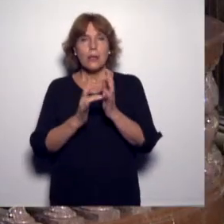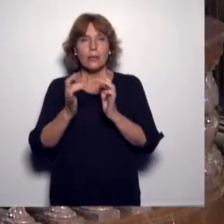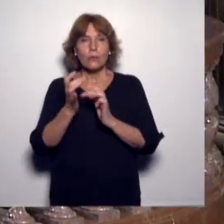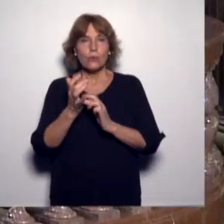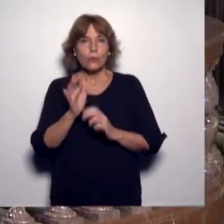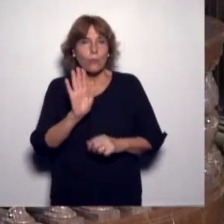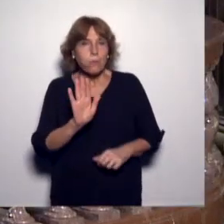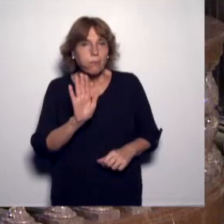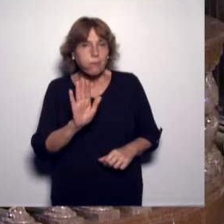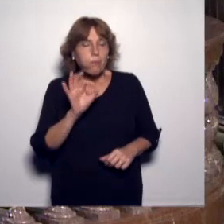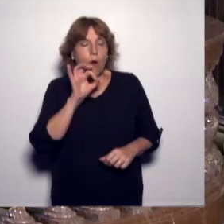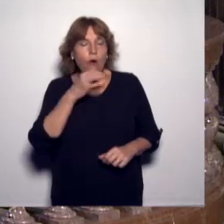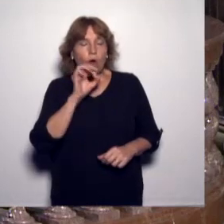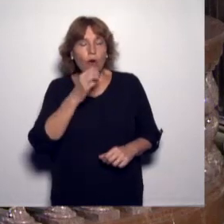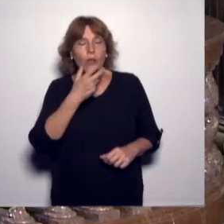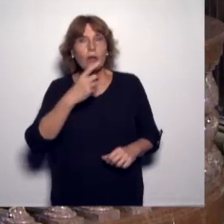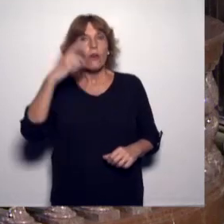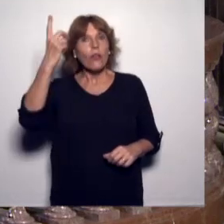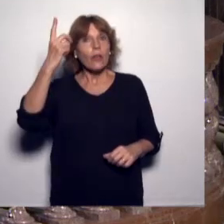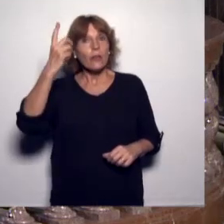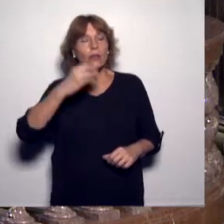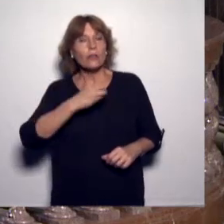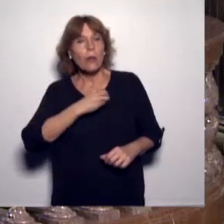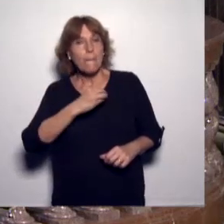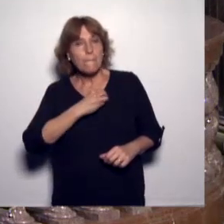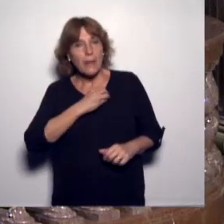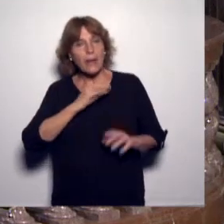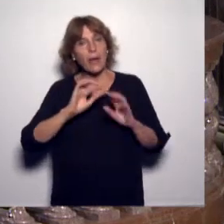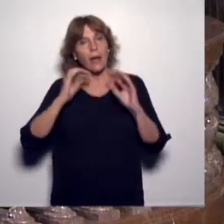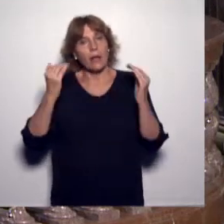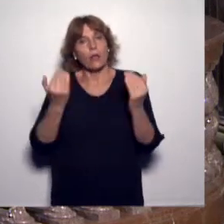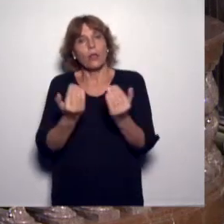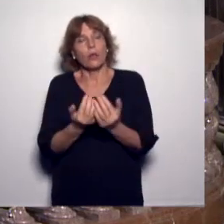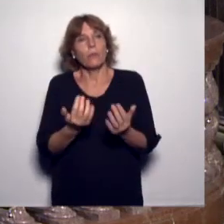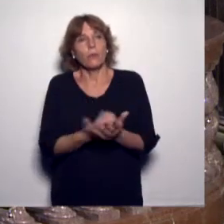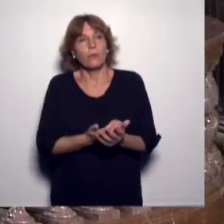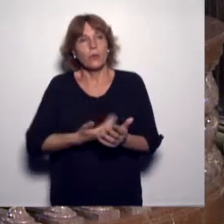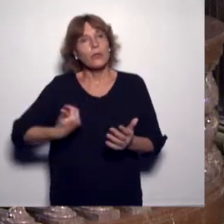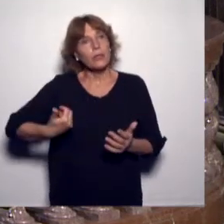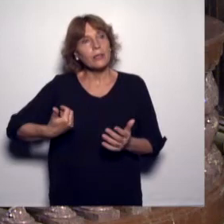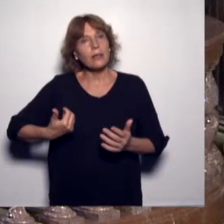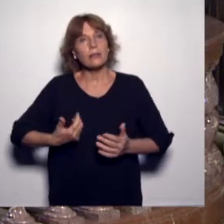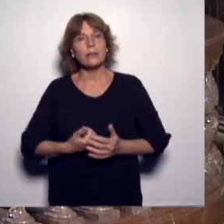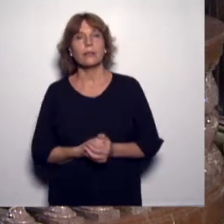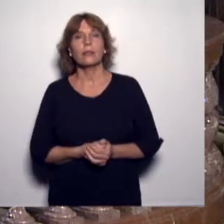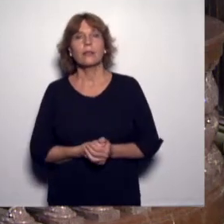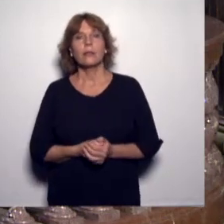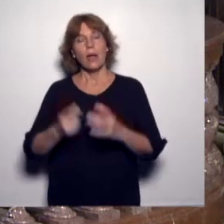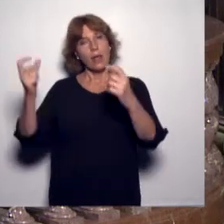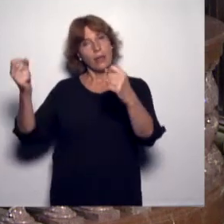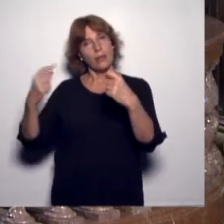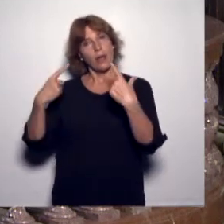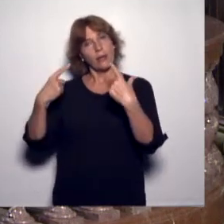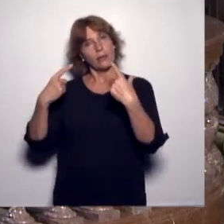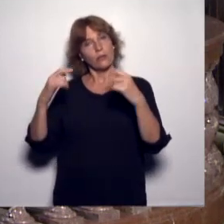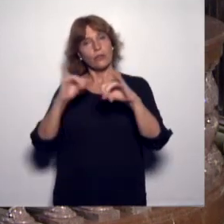nosotros. Cordero de Dios, que quitas el pecado del mundo,